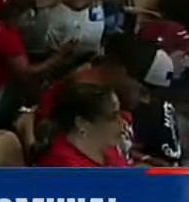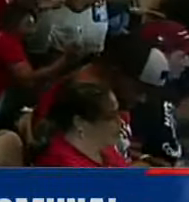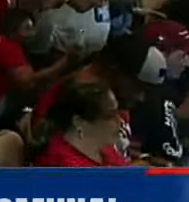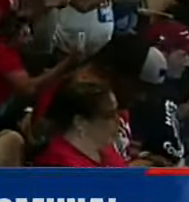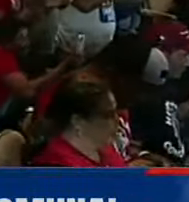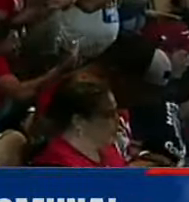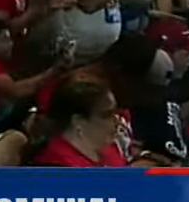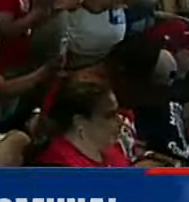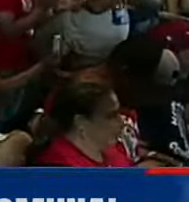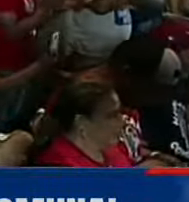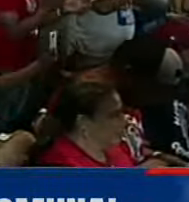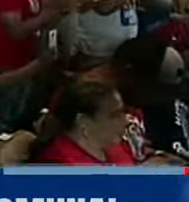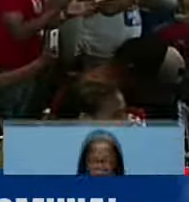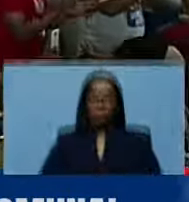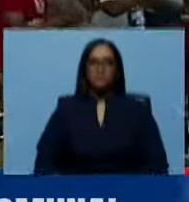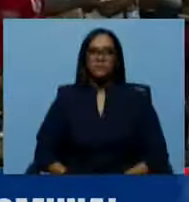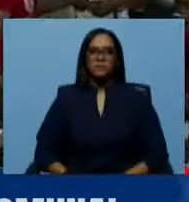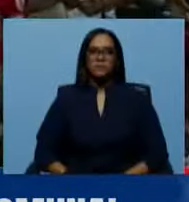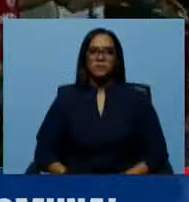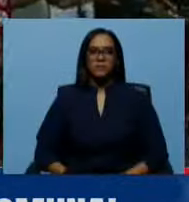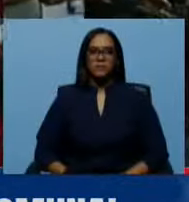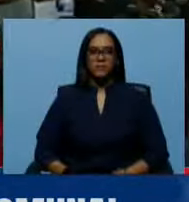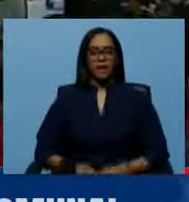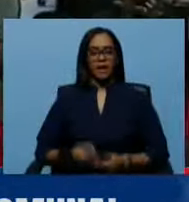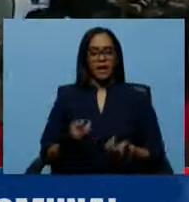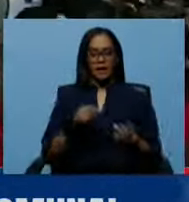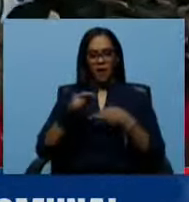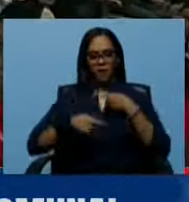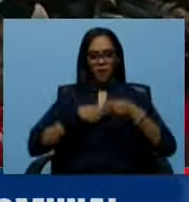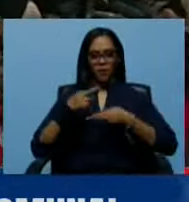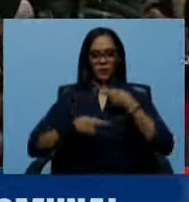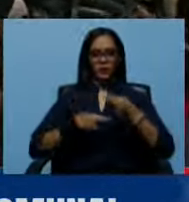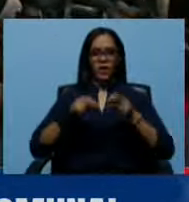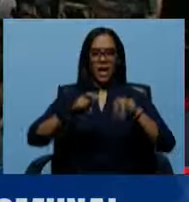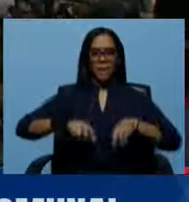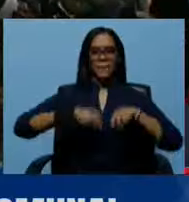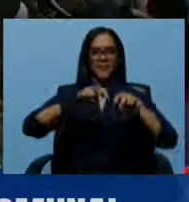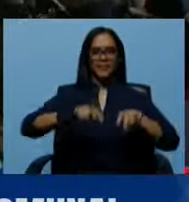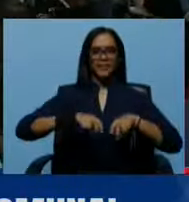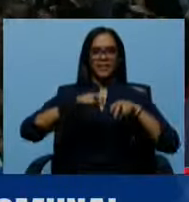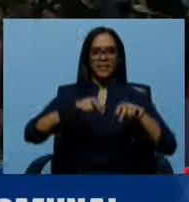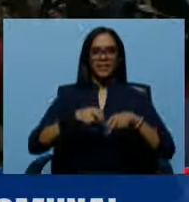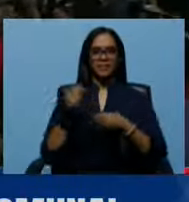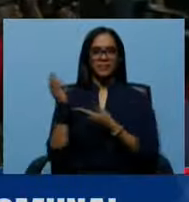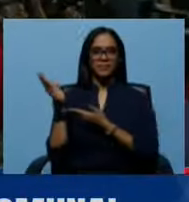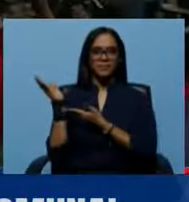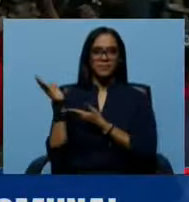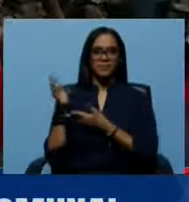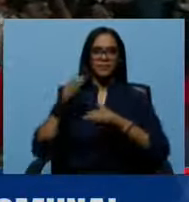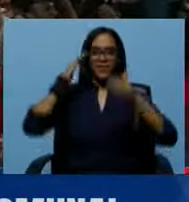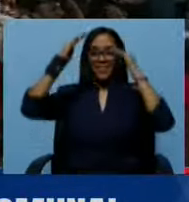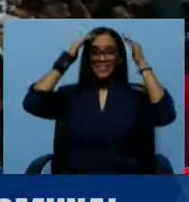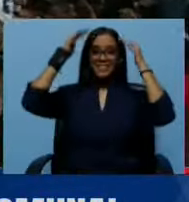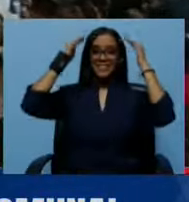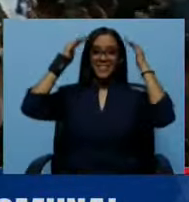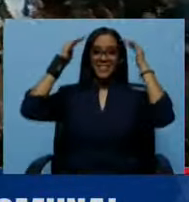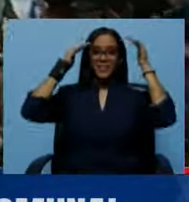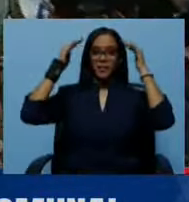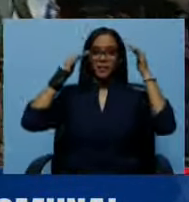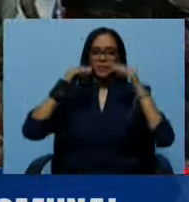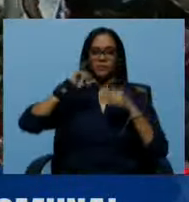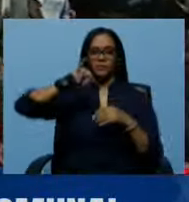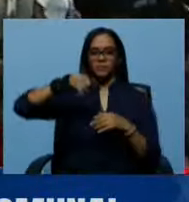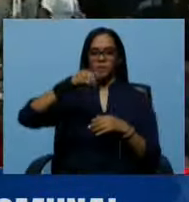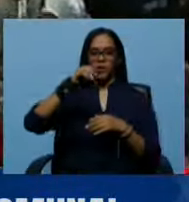Merengue Campesino, Revolución Campesina. Bueno, un saludo a José Sánchez,